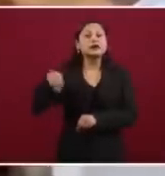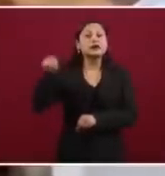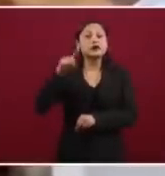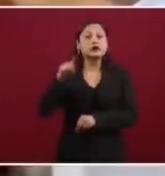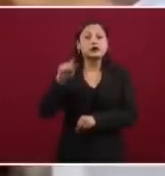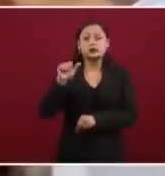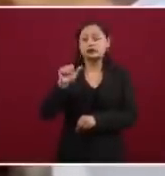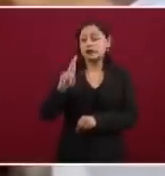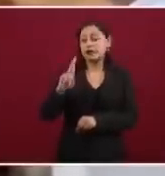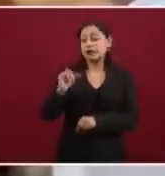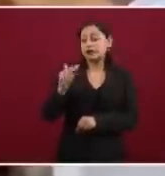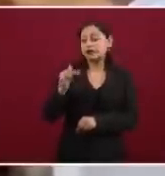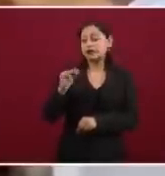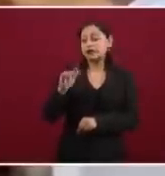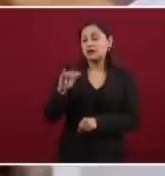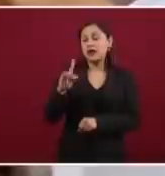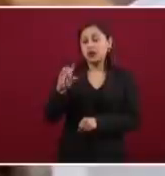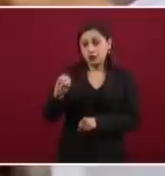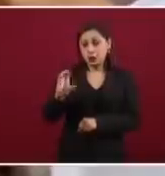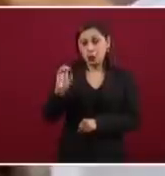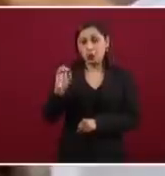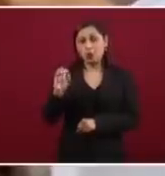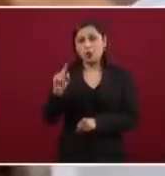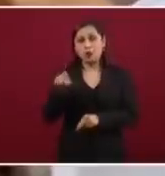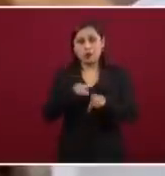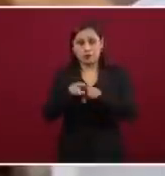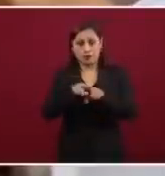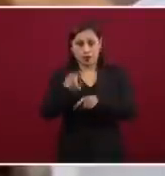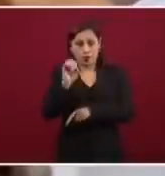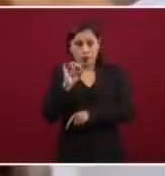había estado detenido y fue liberado.